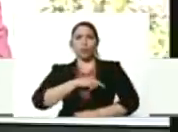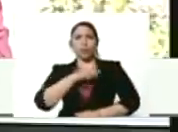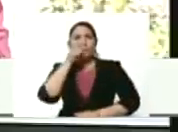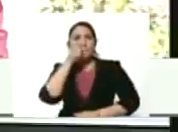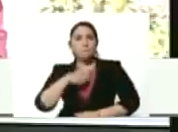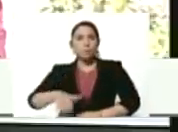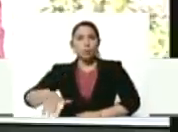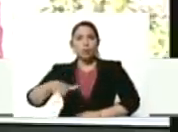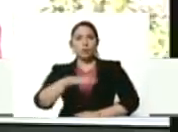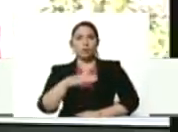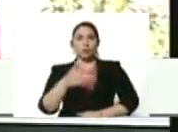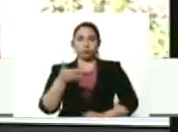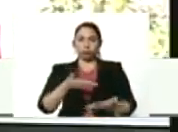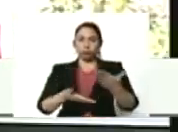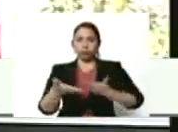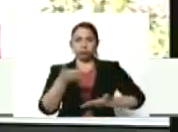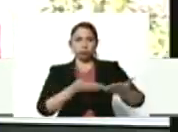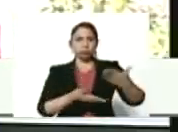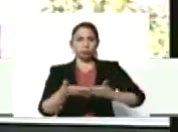solidaridad.